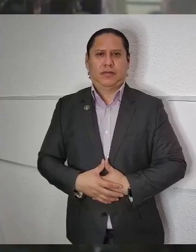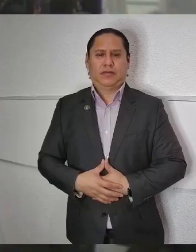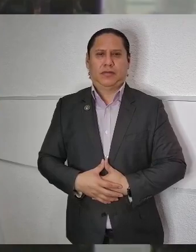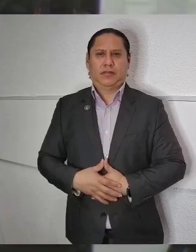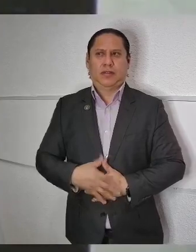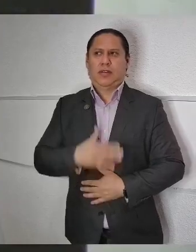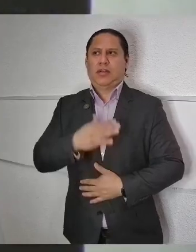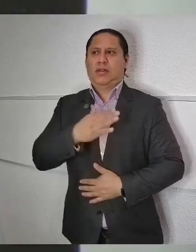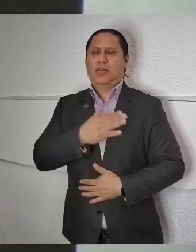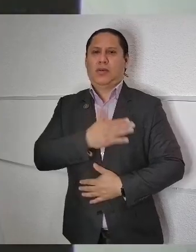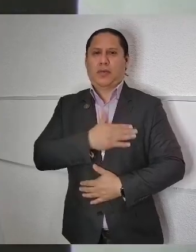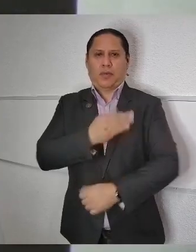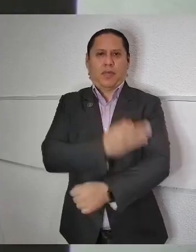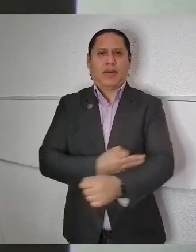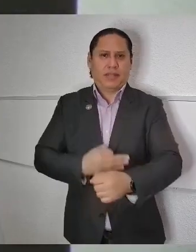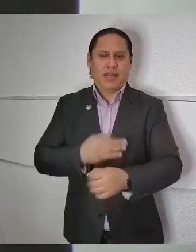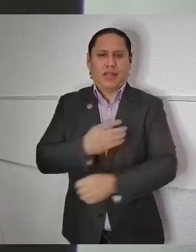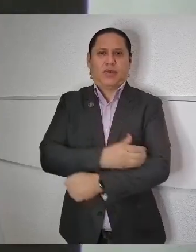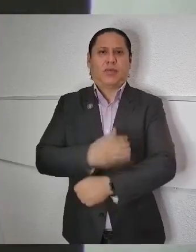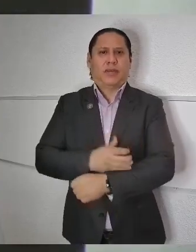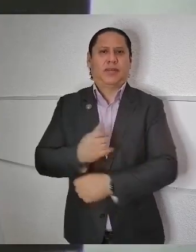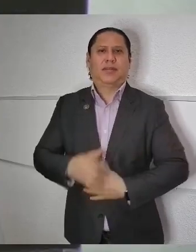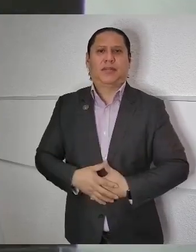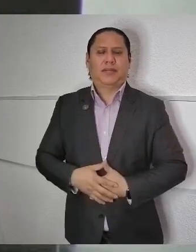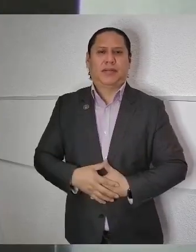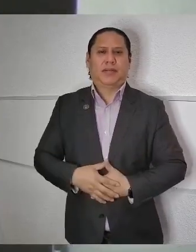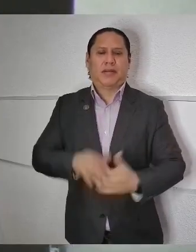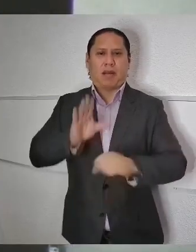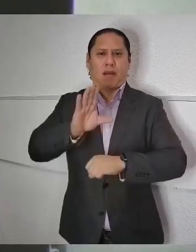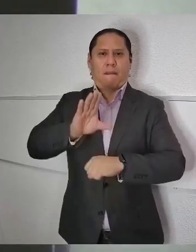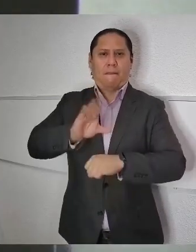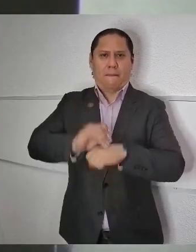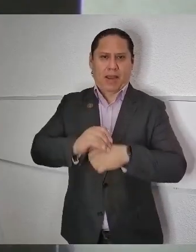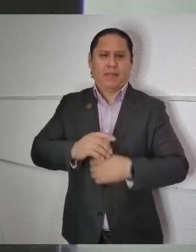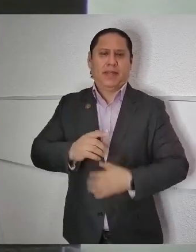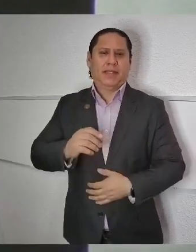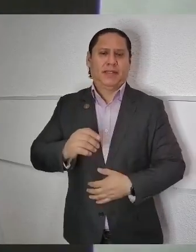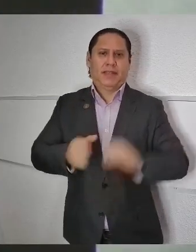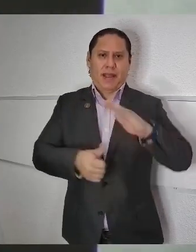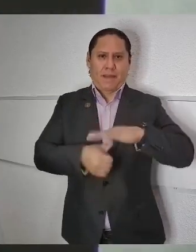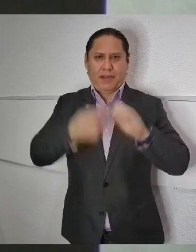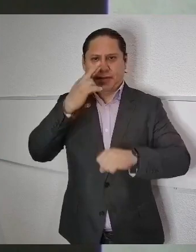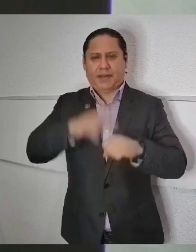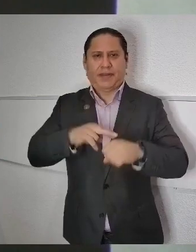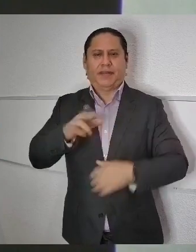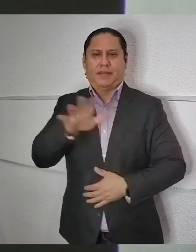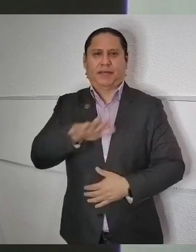Buenas tardes, compañeras y compañeros, con el permiso de la mesa directiva.